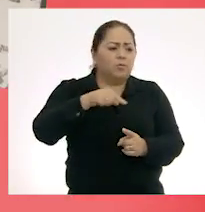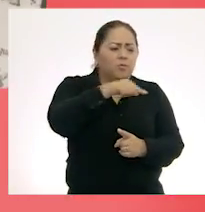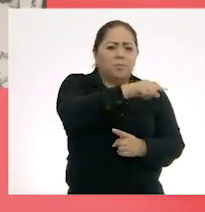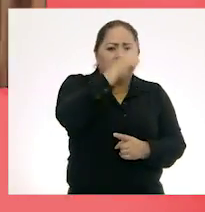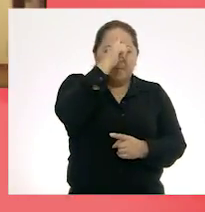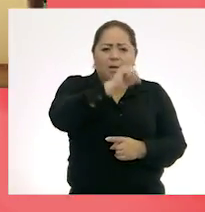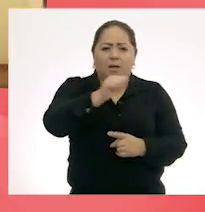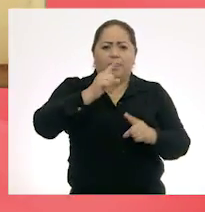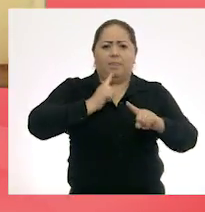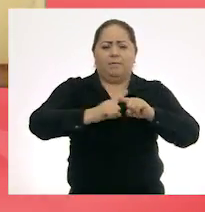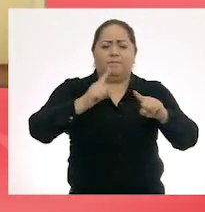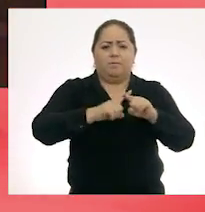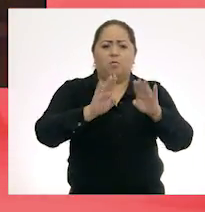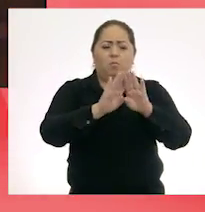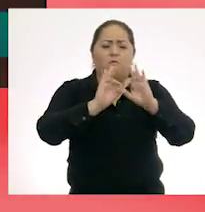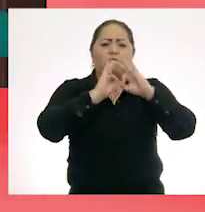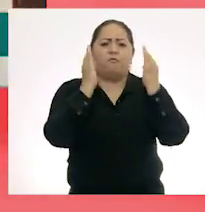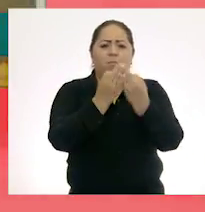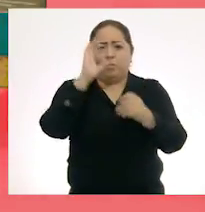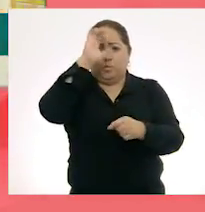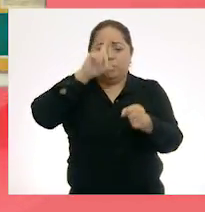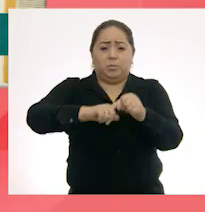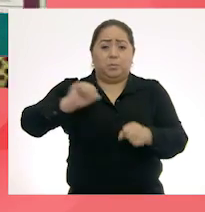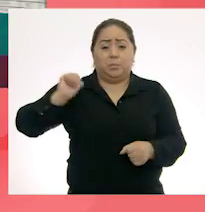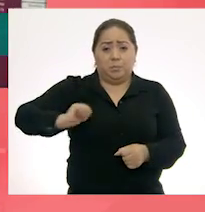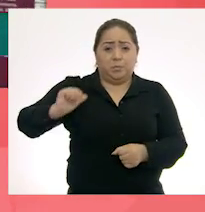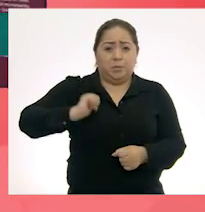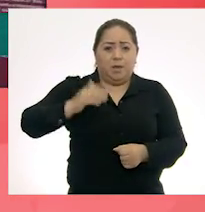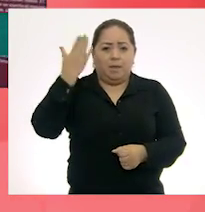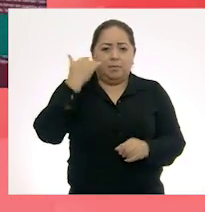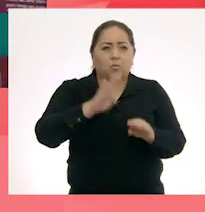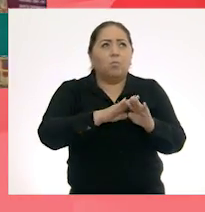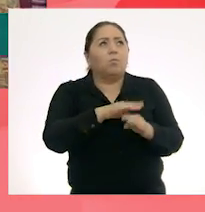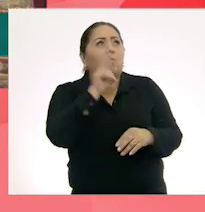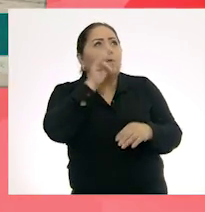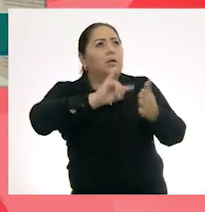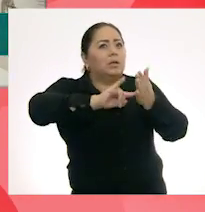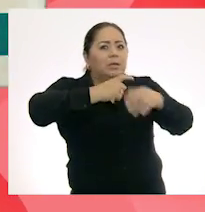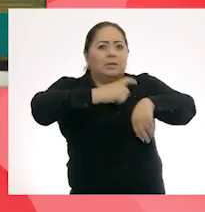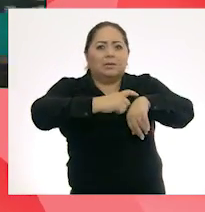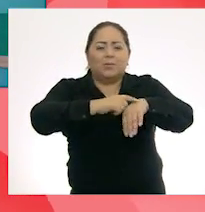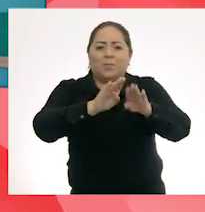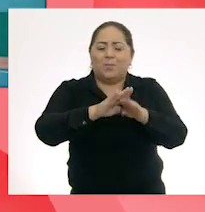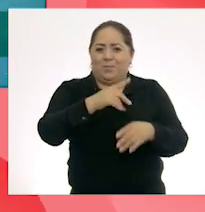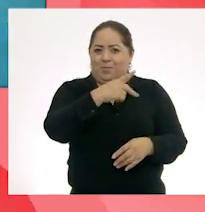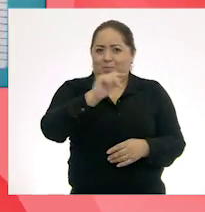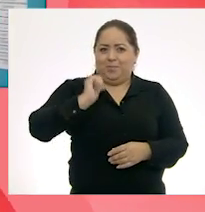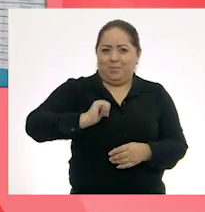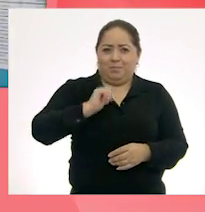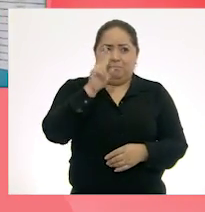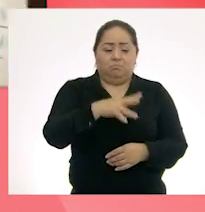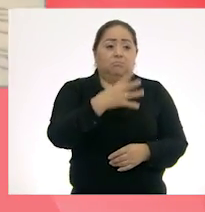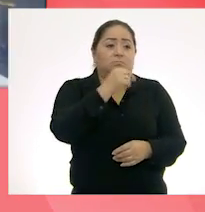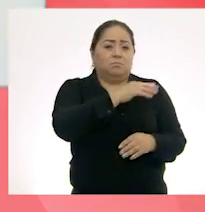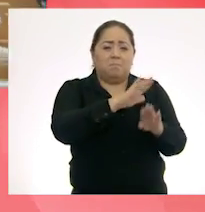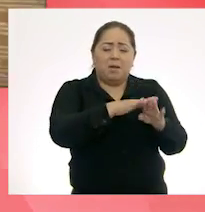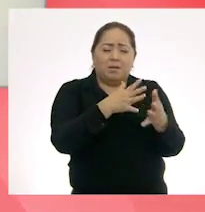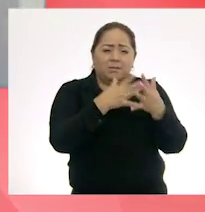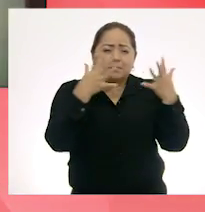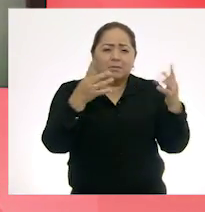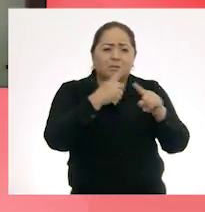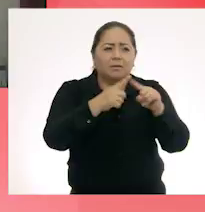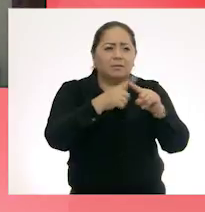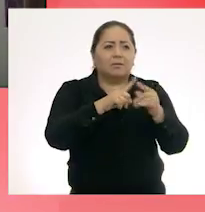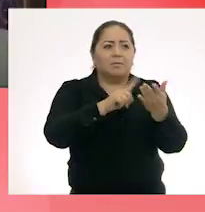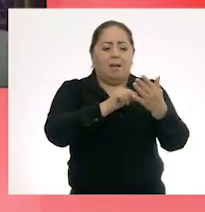dedicado a las distintas formas en que las culturas antiguas medían el tiempo. Una de las piezas más espectaculares es una enorme